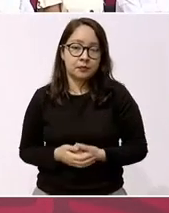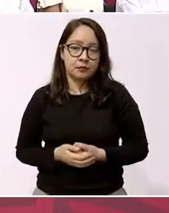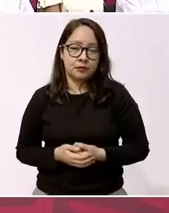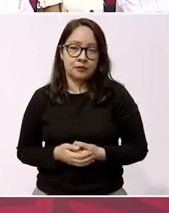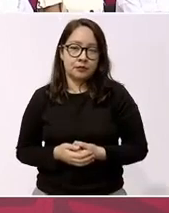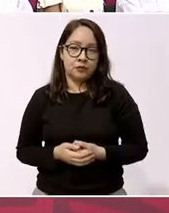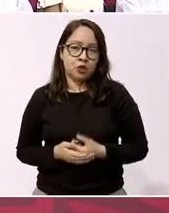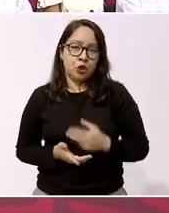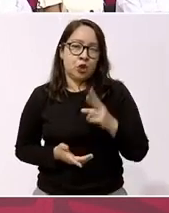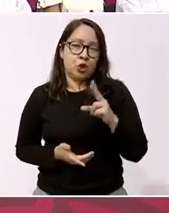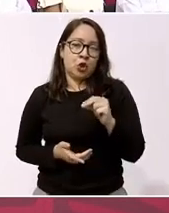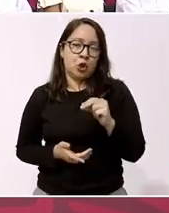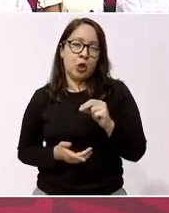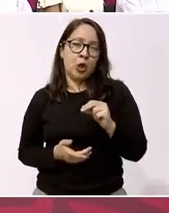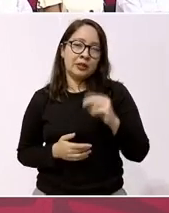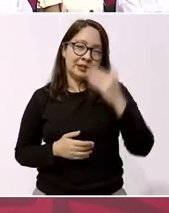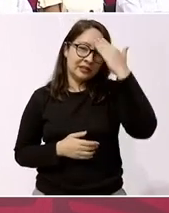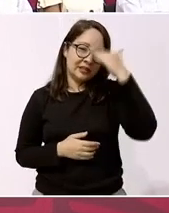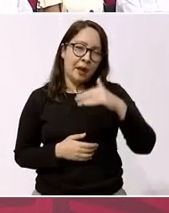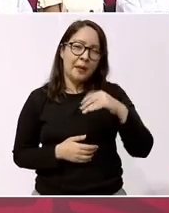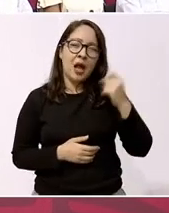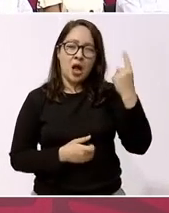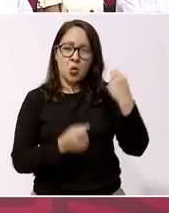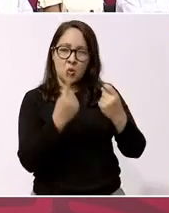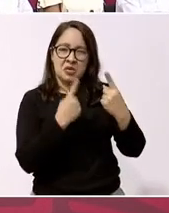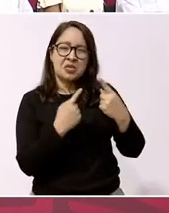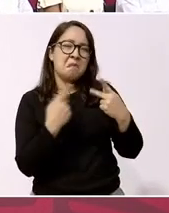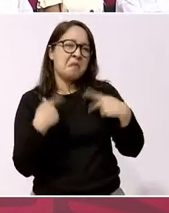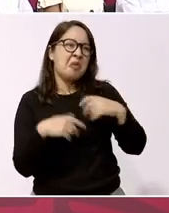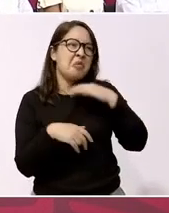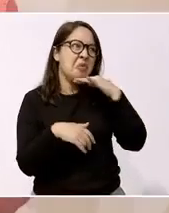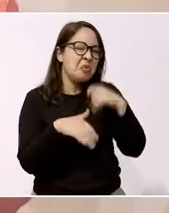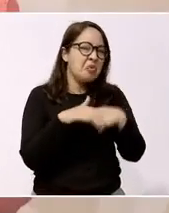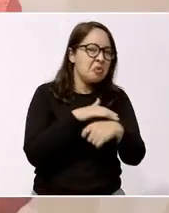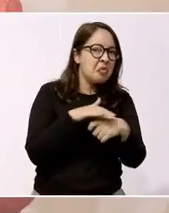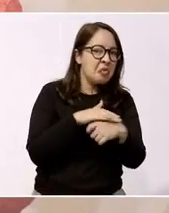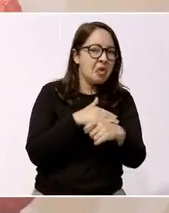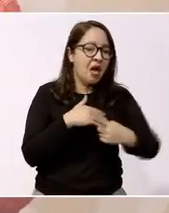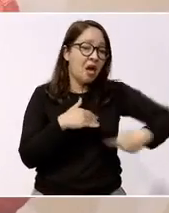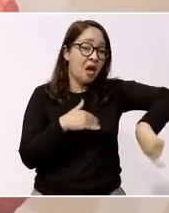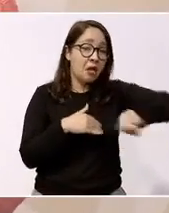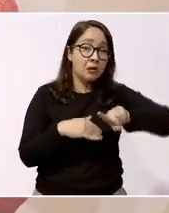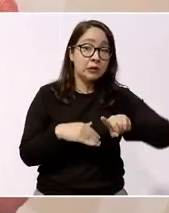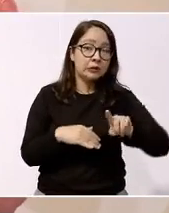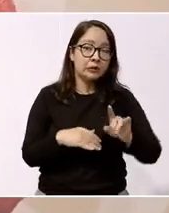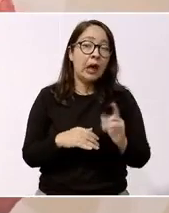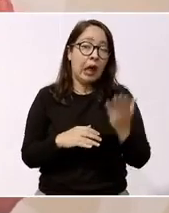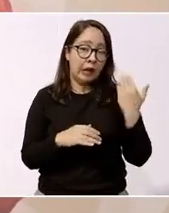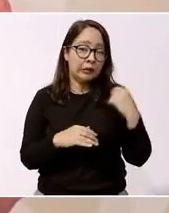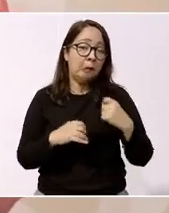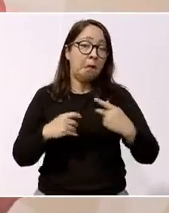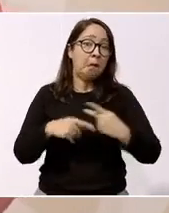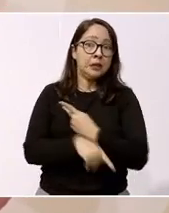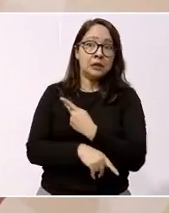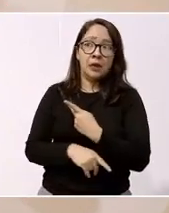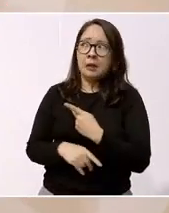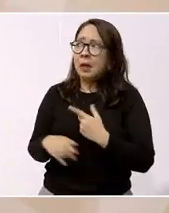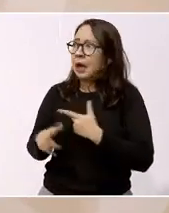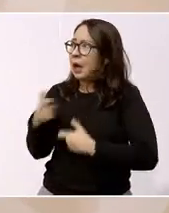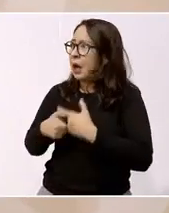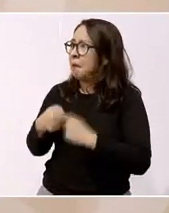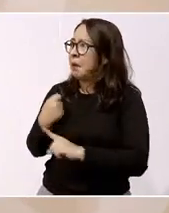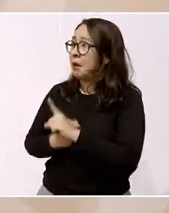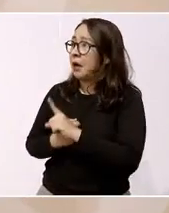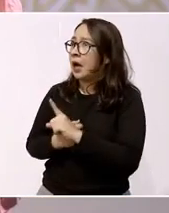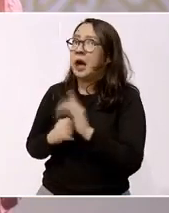como los tecnócratas corruptos, que había una crisis económica y lo primero, hay que